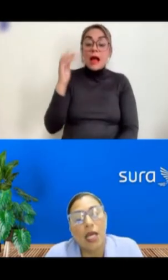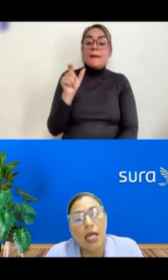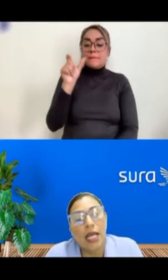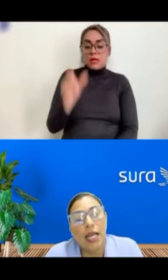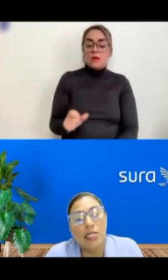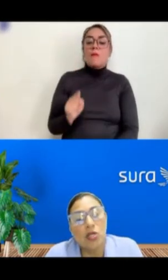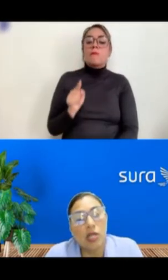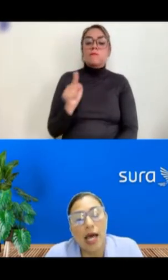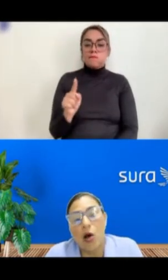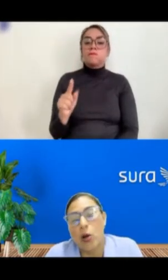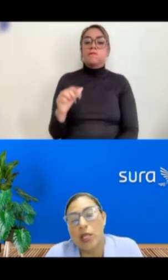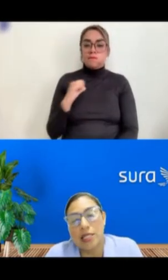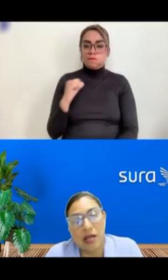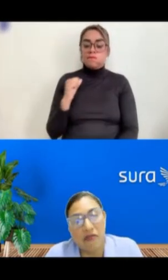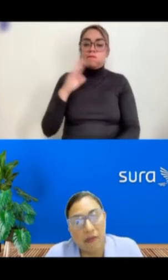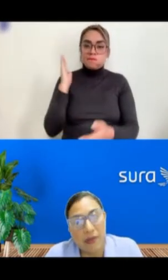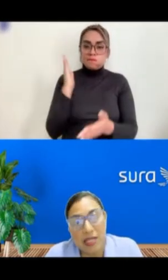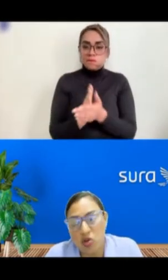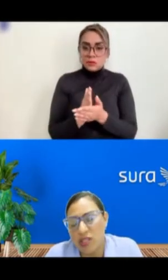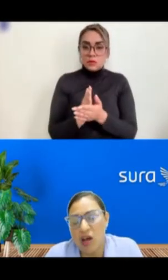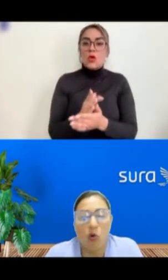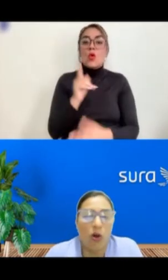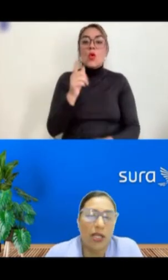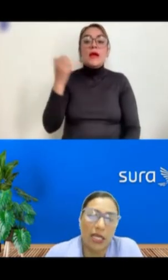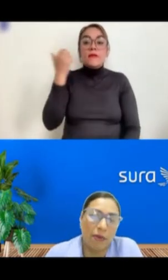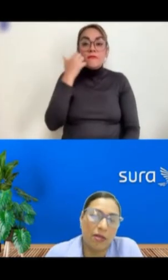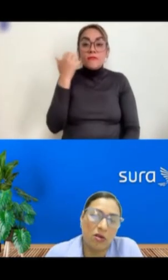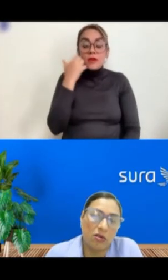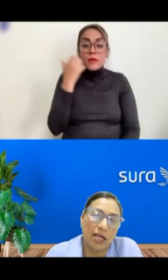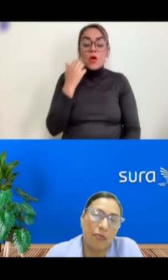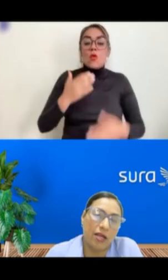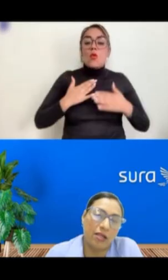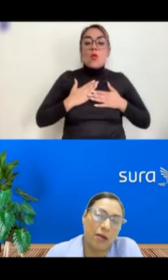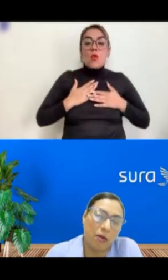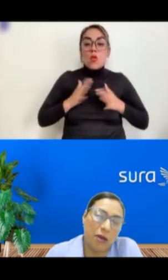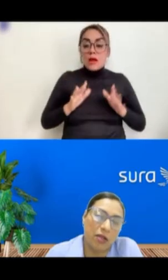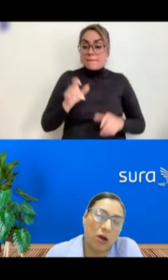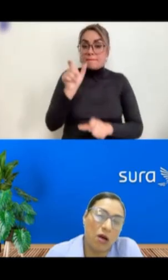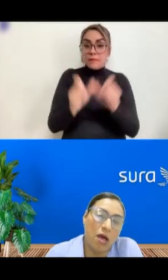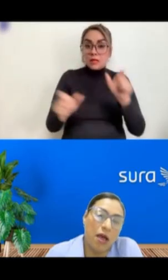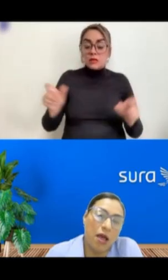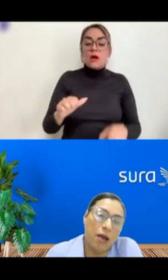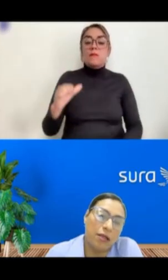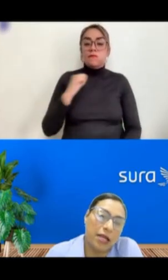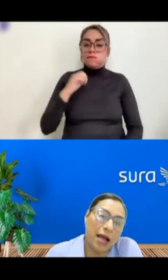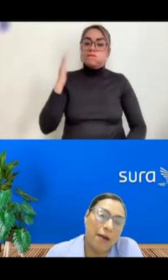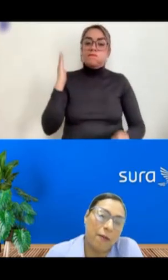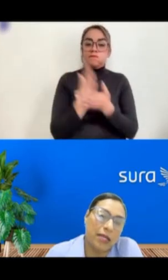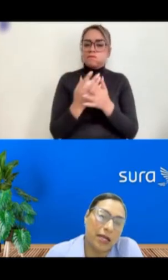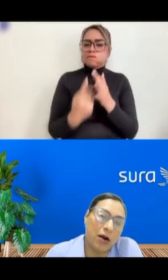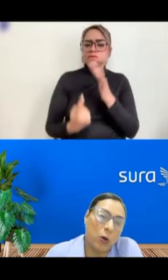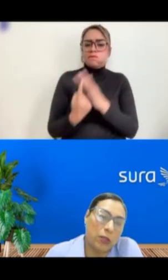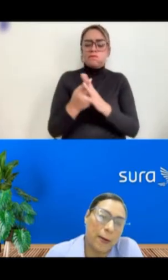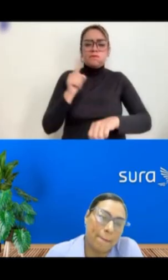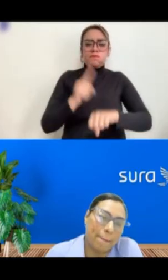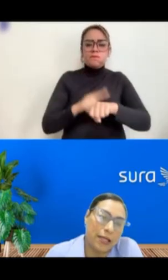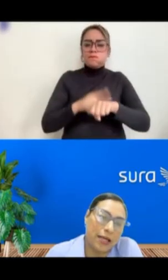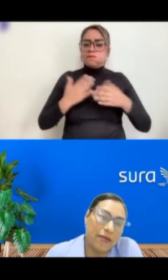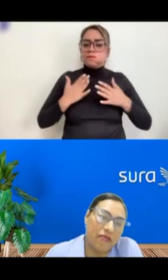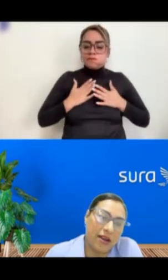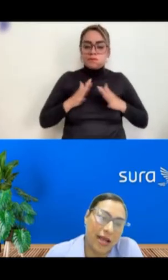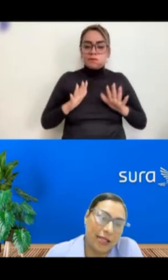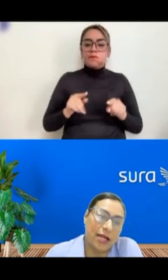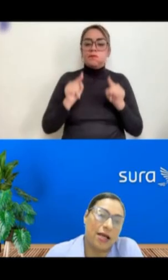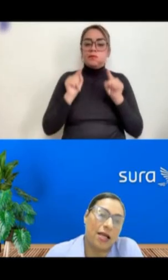está lesionada o que tiene esa enfermedad súbita o cualquier persona que pues esté en momento tenga